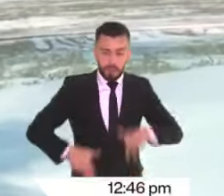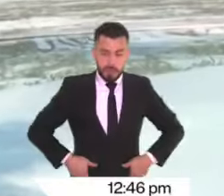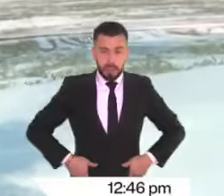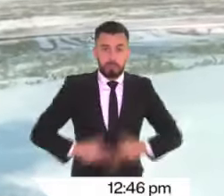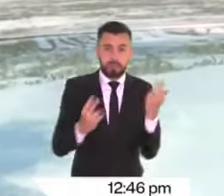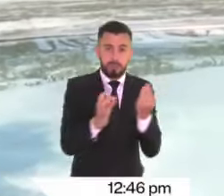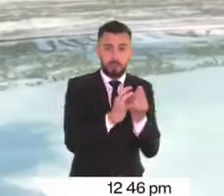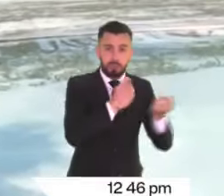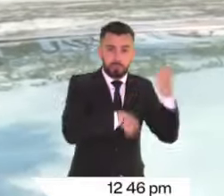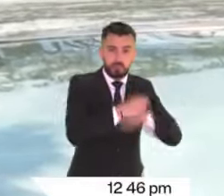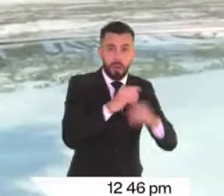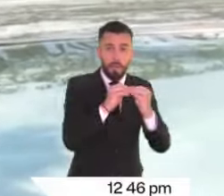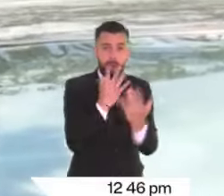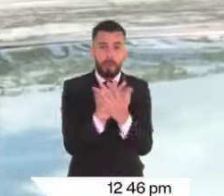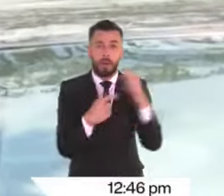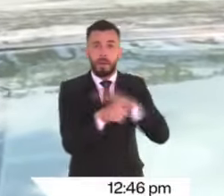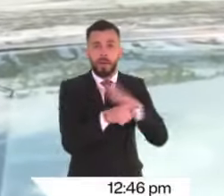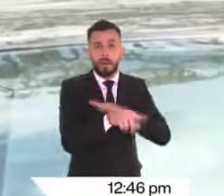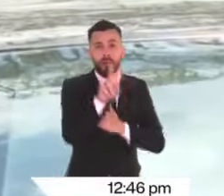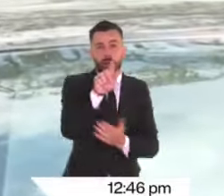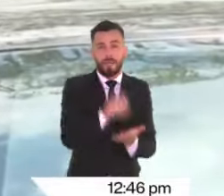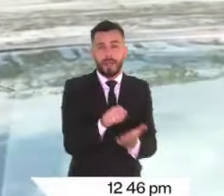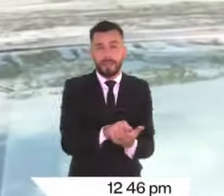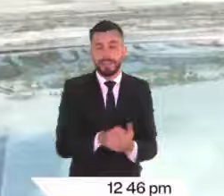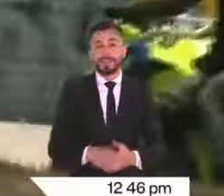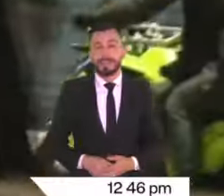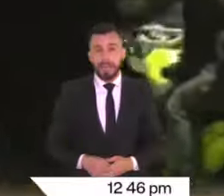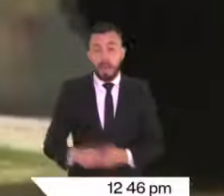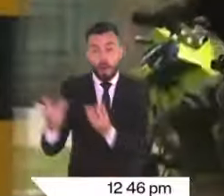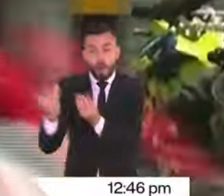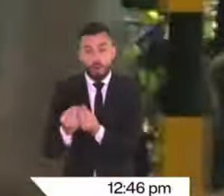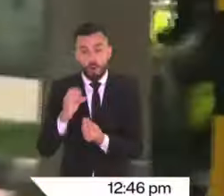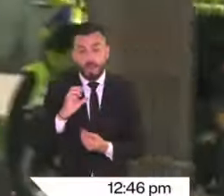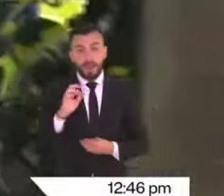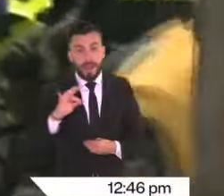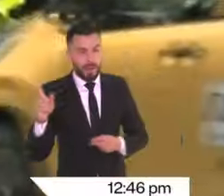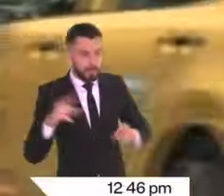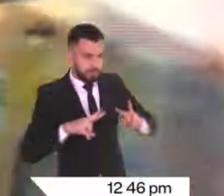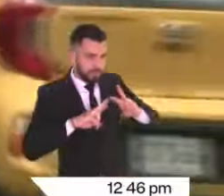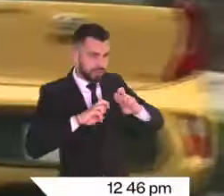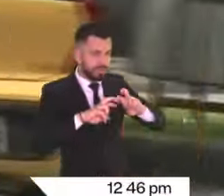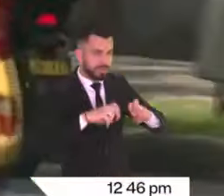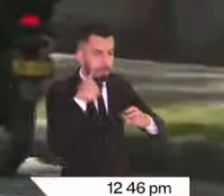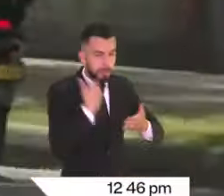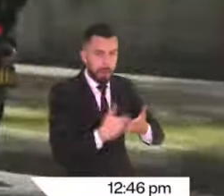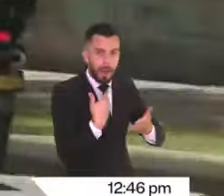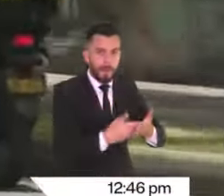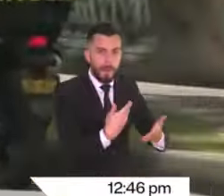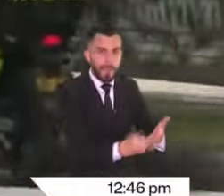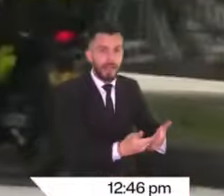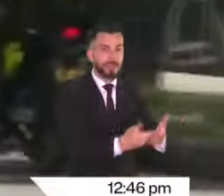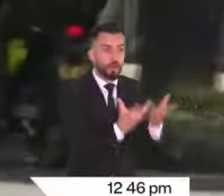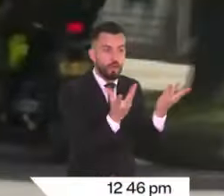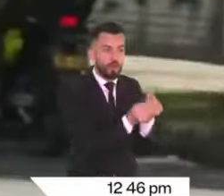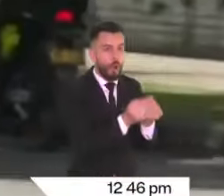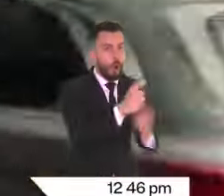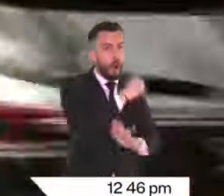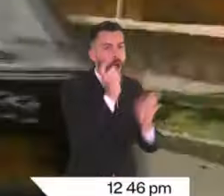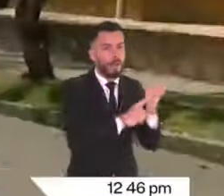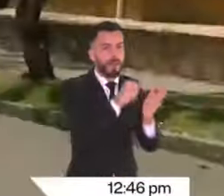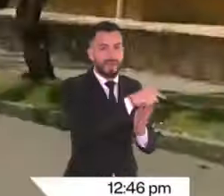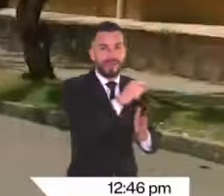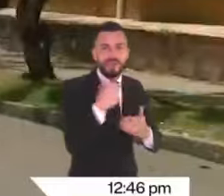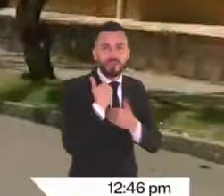2 fugas de centros de reclusión. La investigación fue asumida por el CTI de la Fiscalía, quienes recaudan pruebas para ubicar a la banda entera que hurta